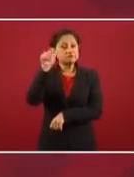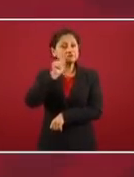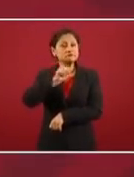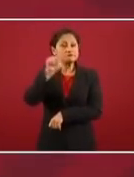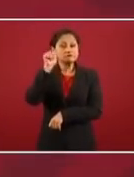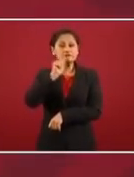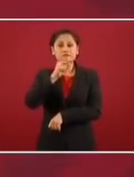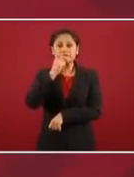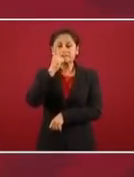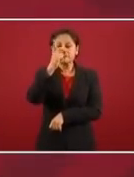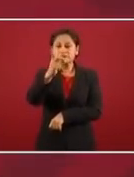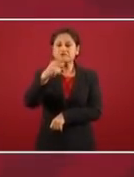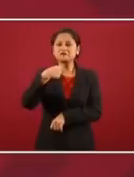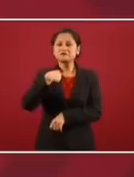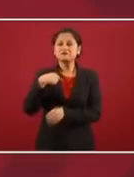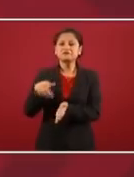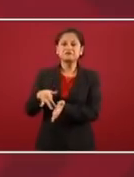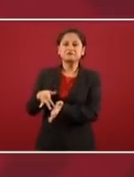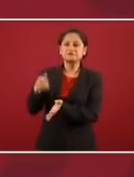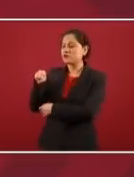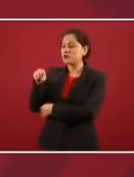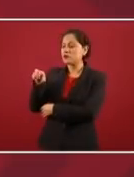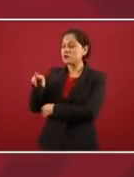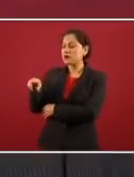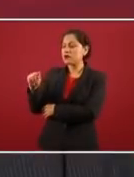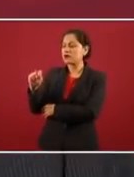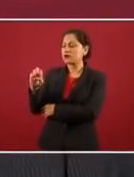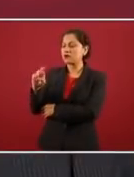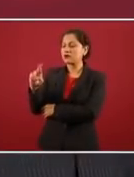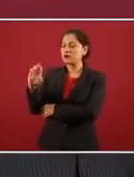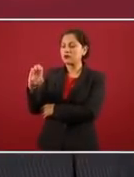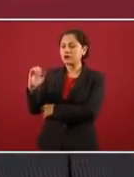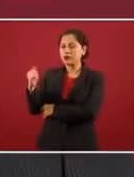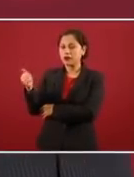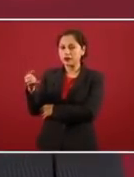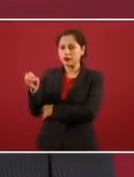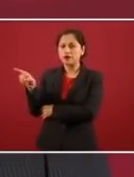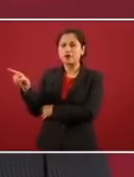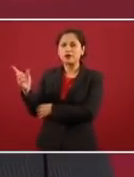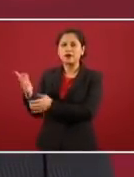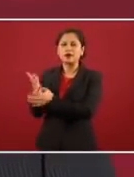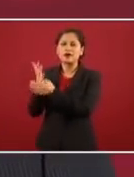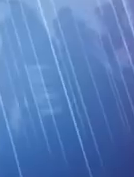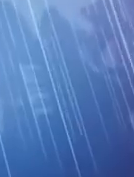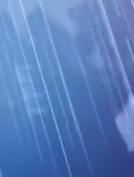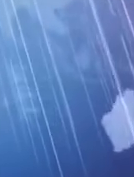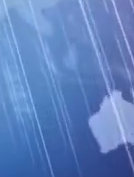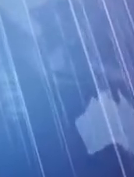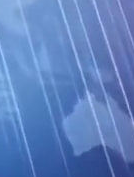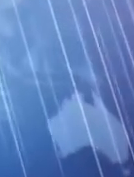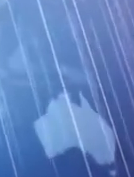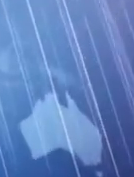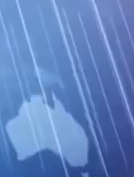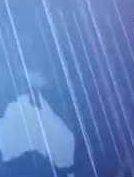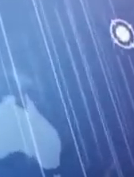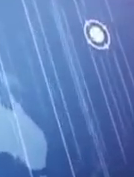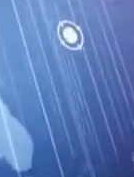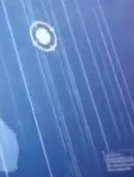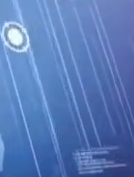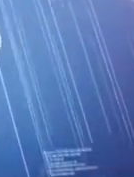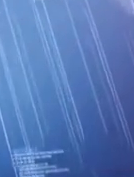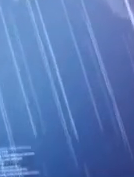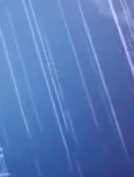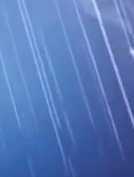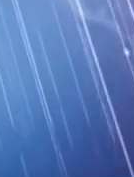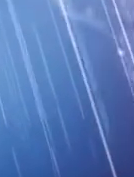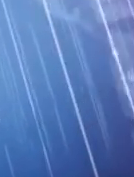copiando una frase de Omar Torrijos, que el que se aflige se afloja. Y también el propio Hugo López-Gatell